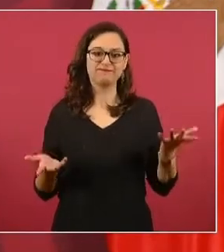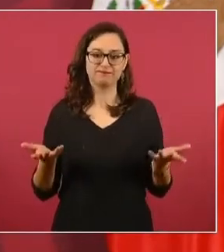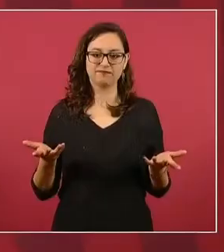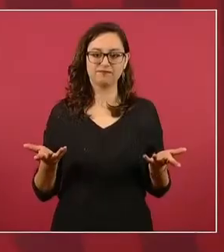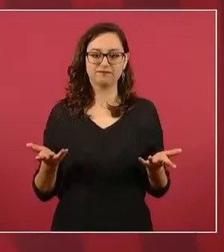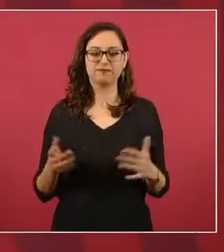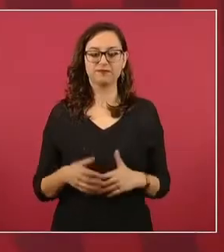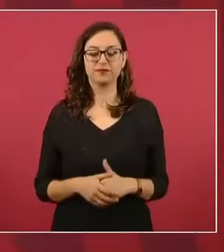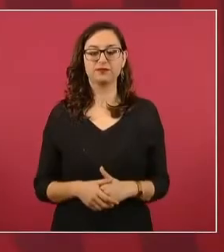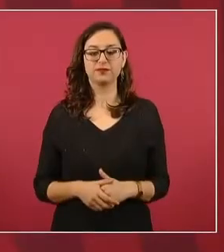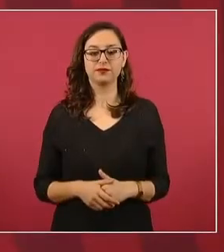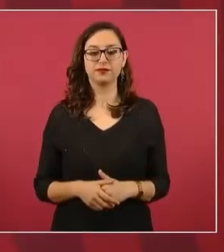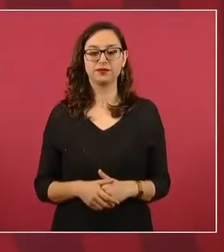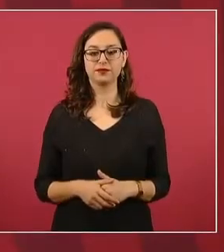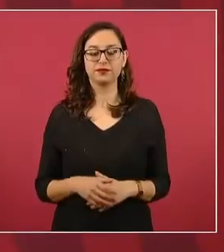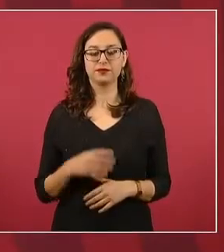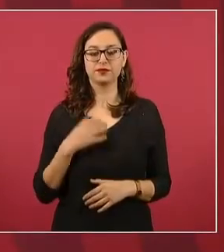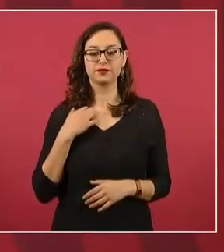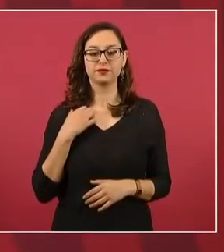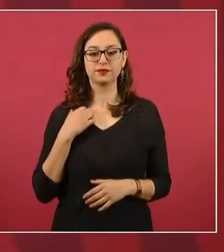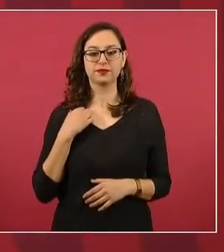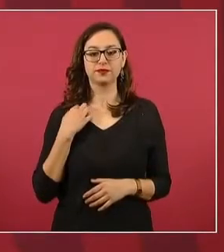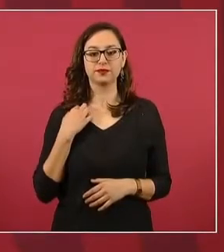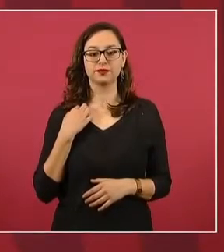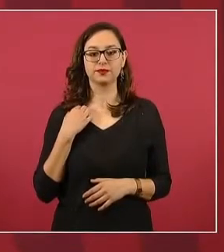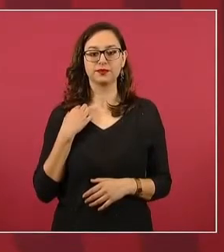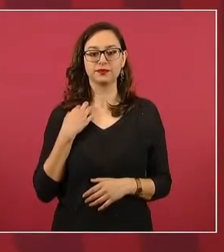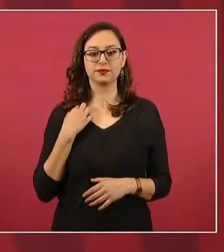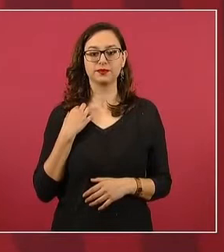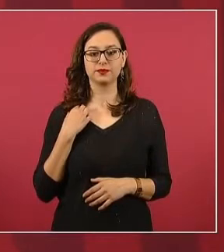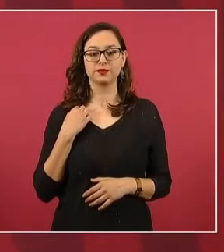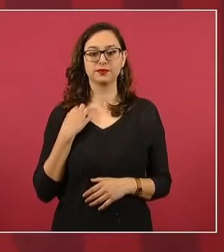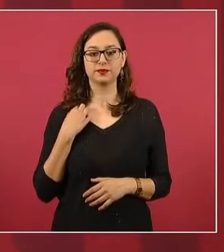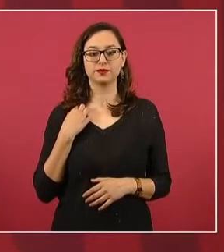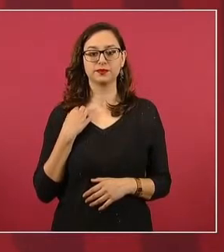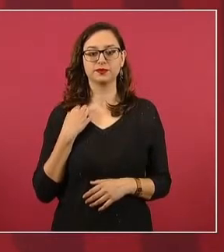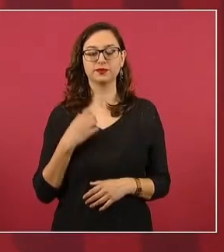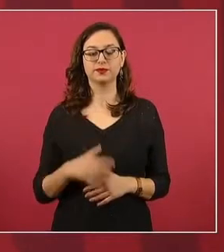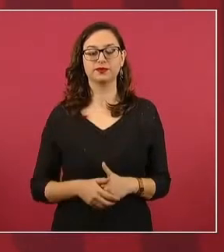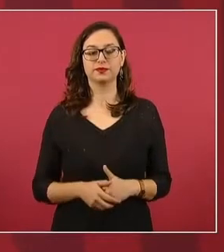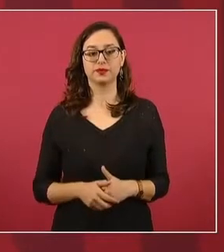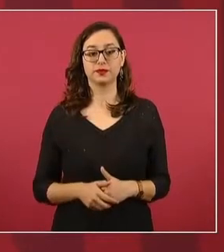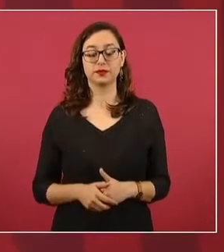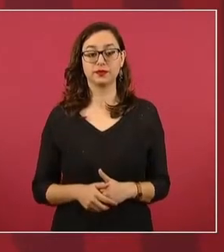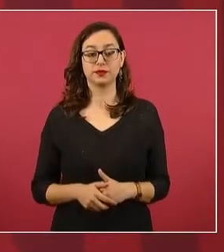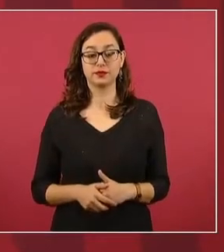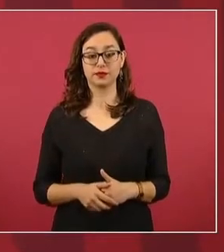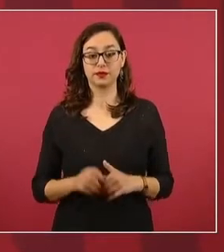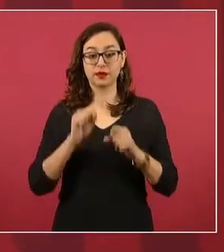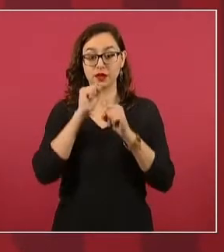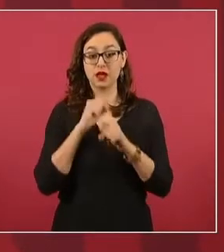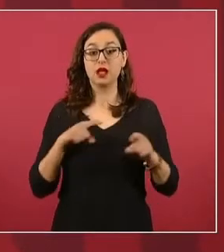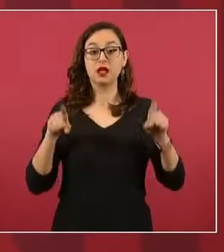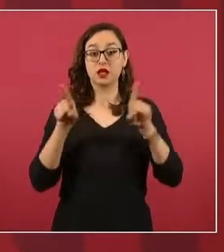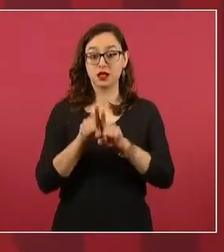Estamos ampliando, por ejemplo, la carretera de la Costa Chica,